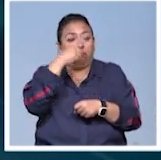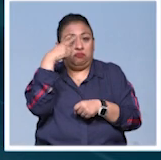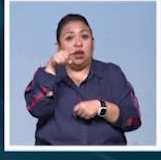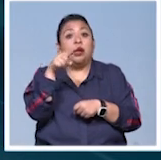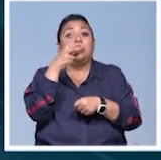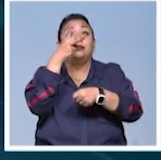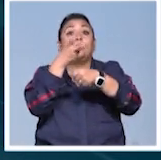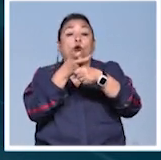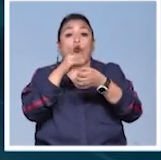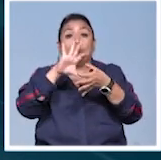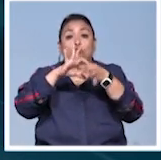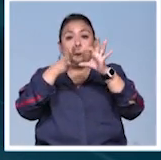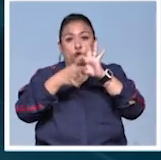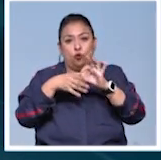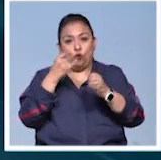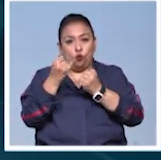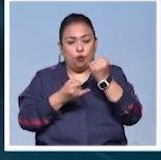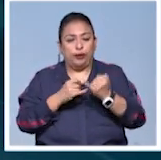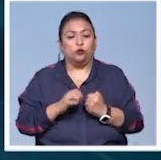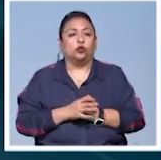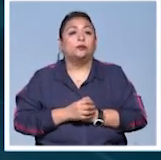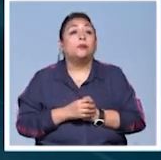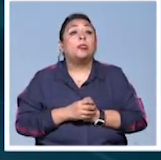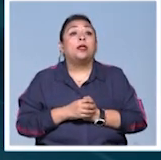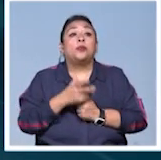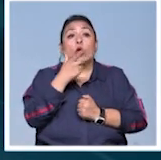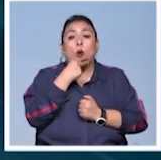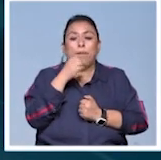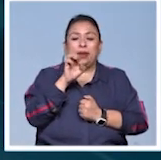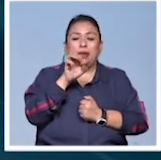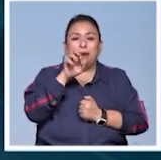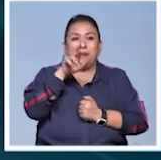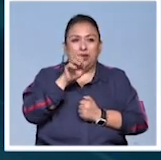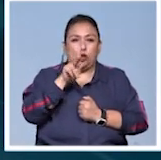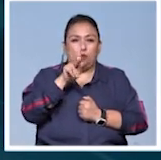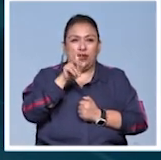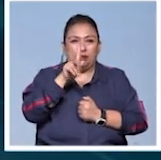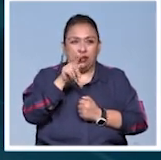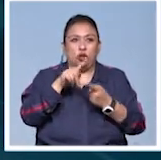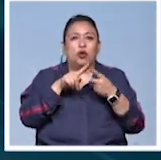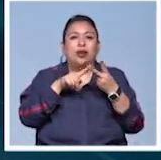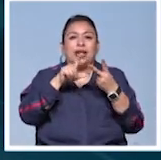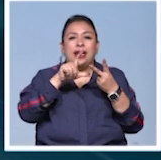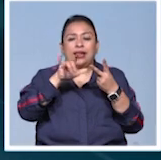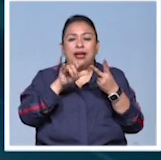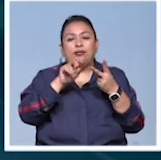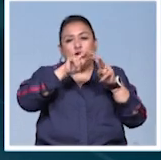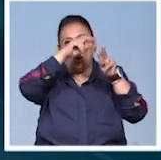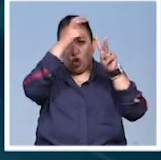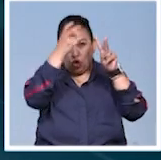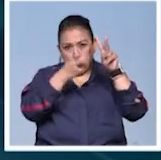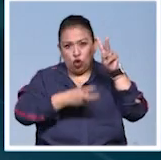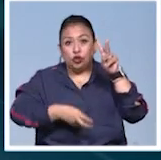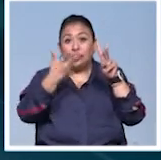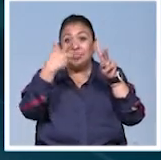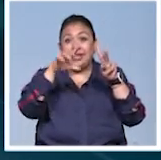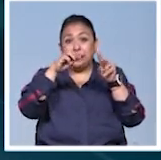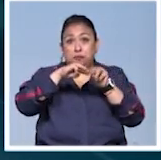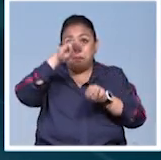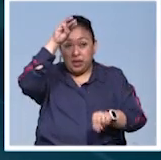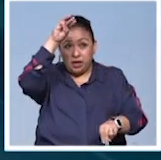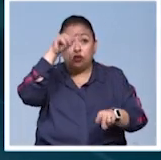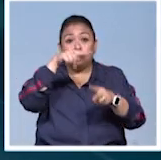sus segundos Juegos Olímpicos. Emiliano Hernández, del pentatlón moderno, y Alejandro Orozco, de clavados en plataforma de 10 metros,